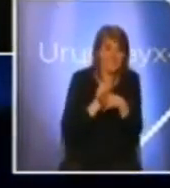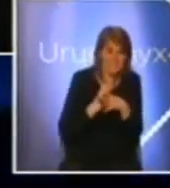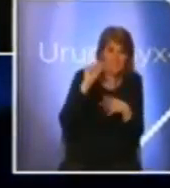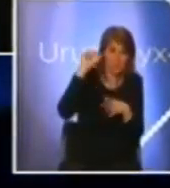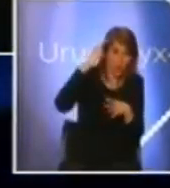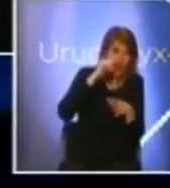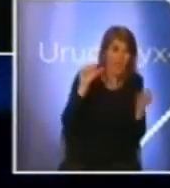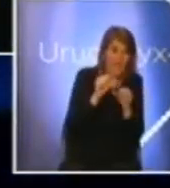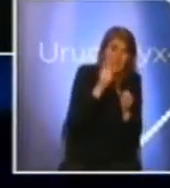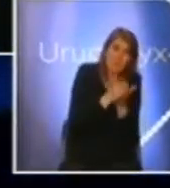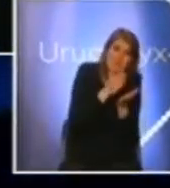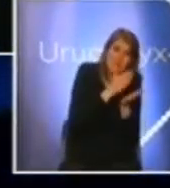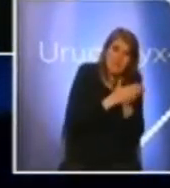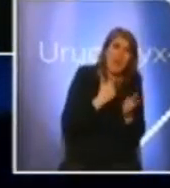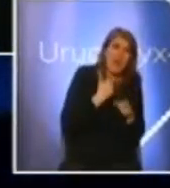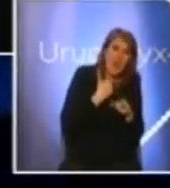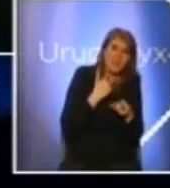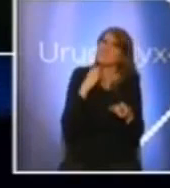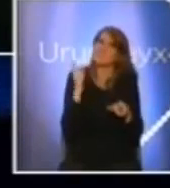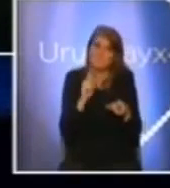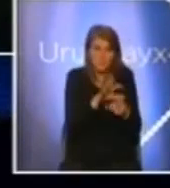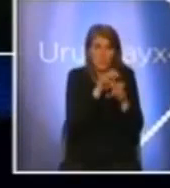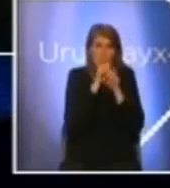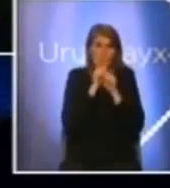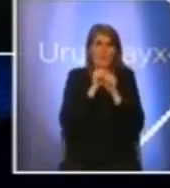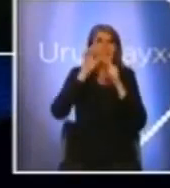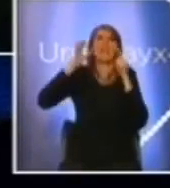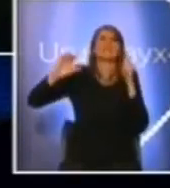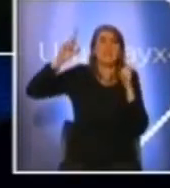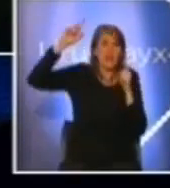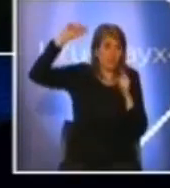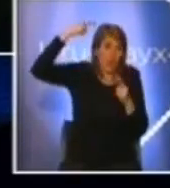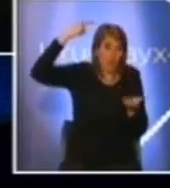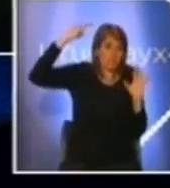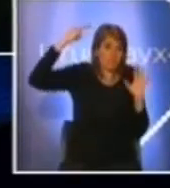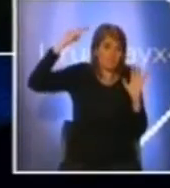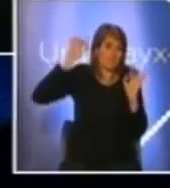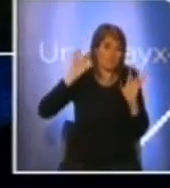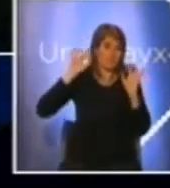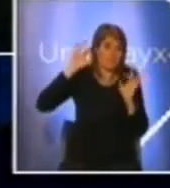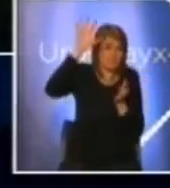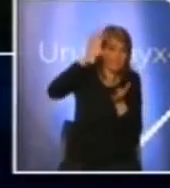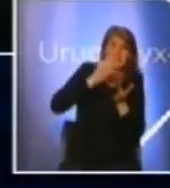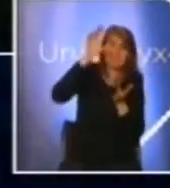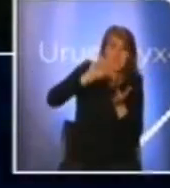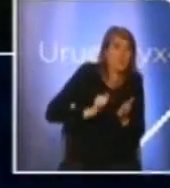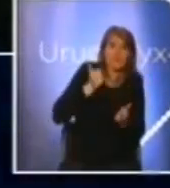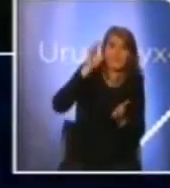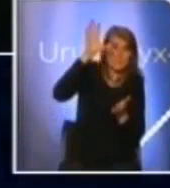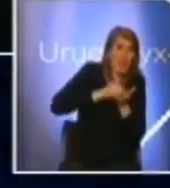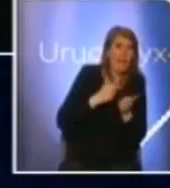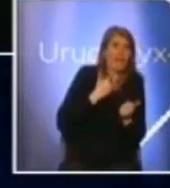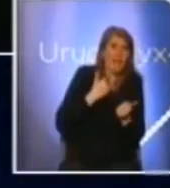usa energía fósil, sino que usa energía solar, que es una energía renovable. Es decir, son plantas de una nueva